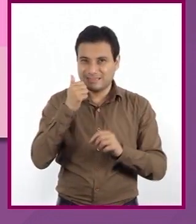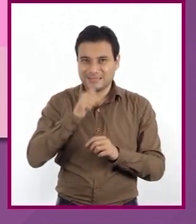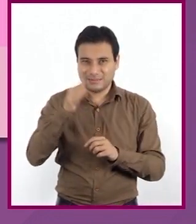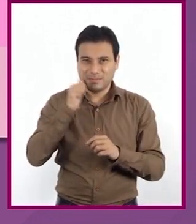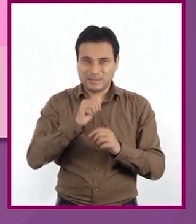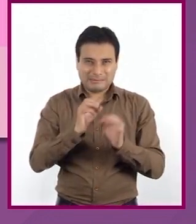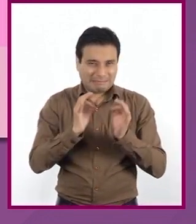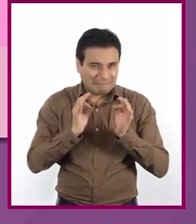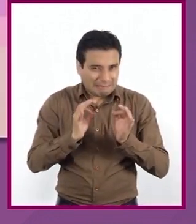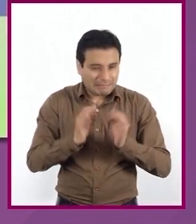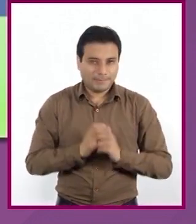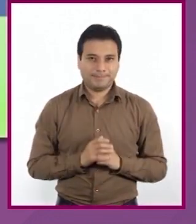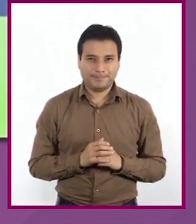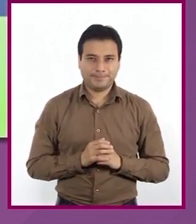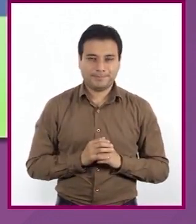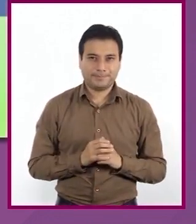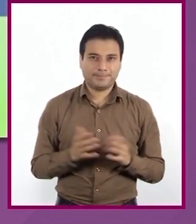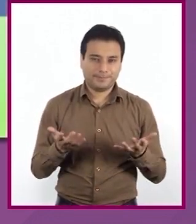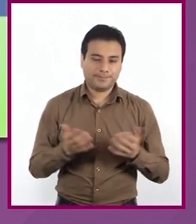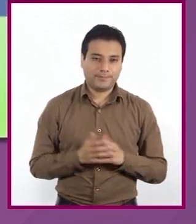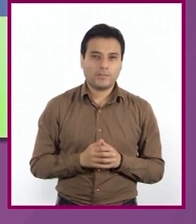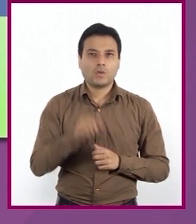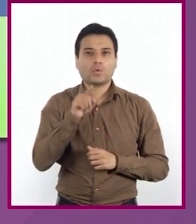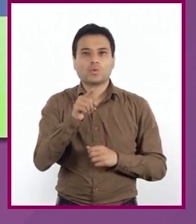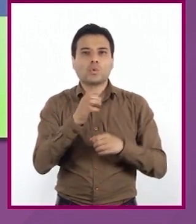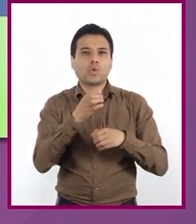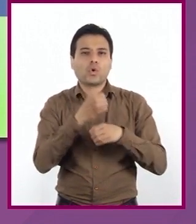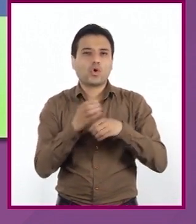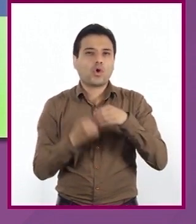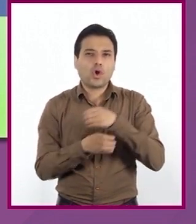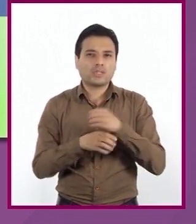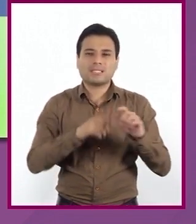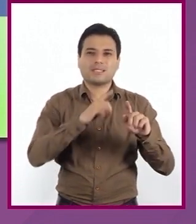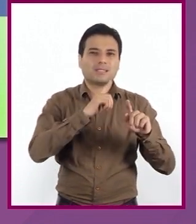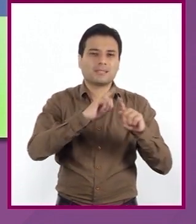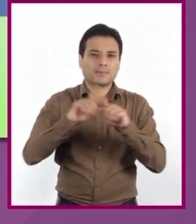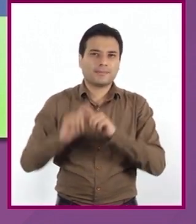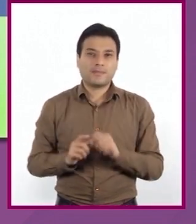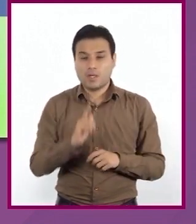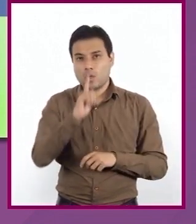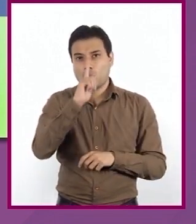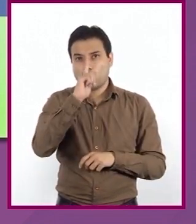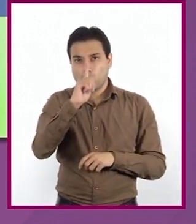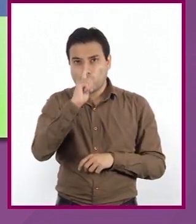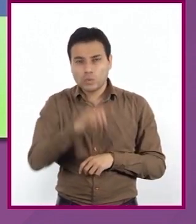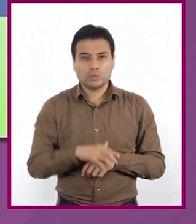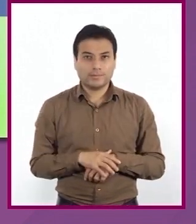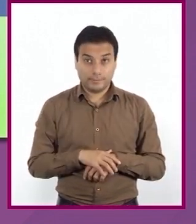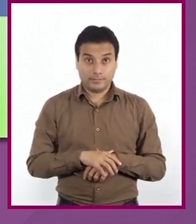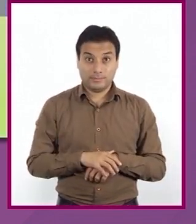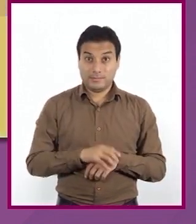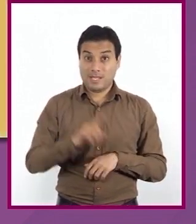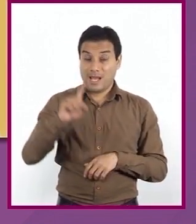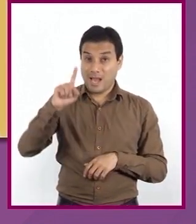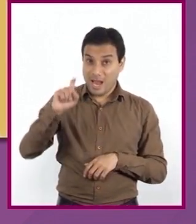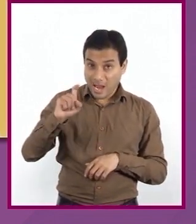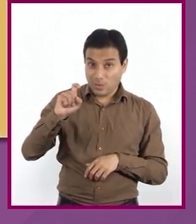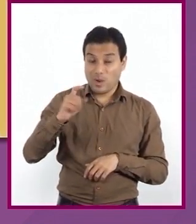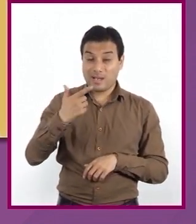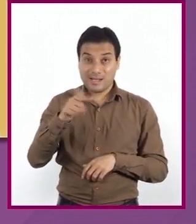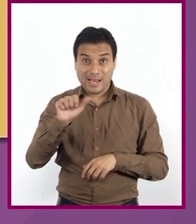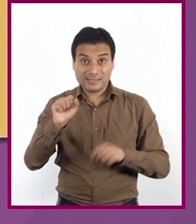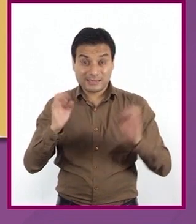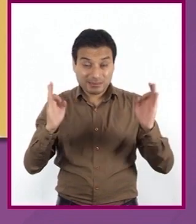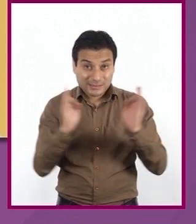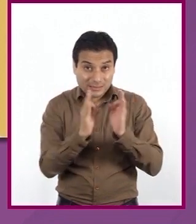interruptores y fusibles. Colocar los aparatos y contactos de electricidad lejos de las tomas de gas y agua. Desconectar